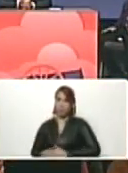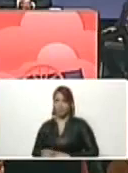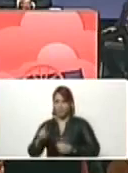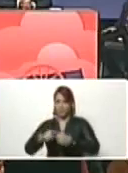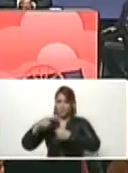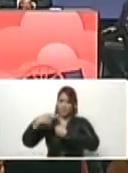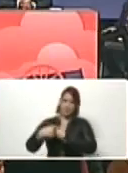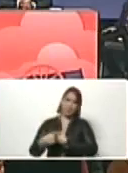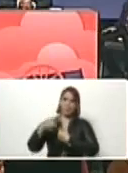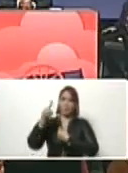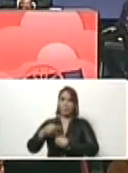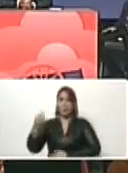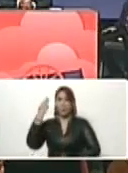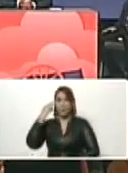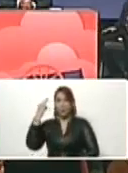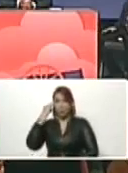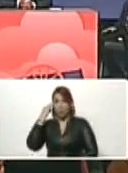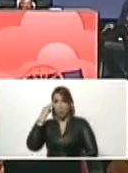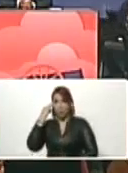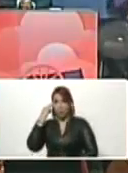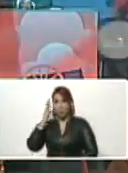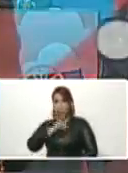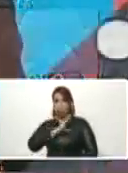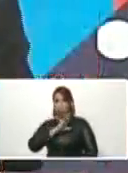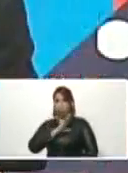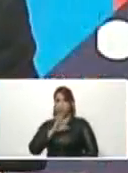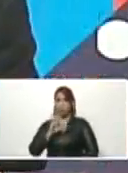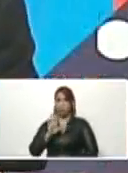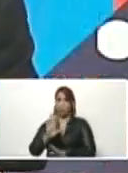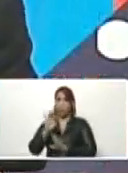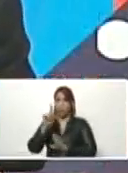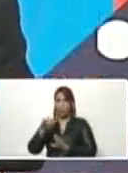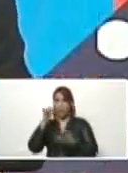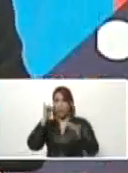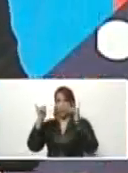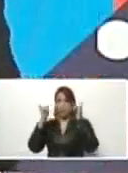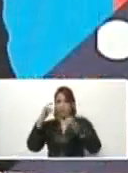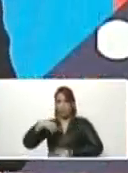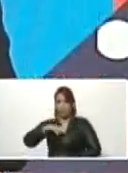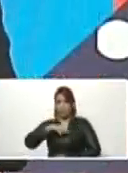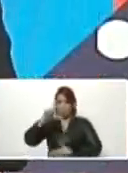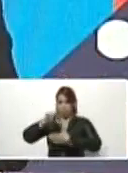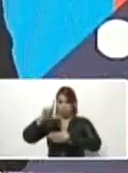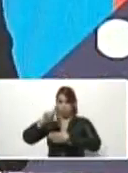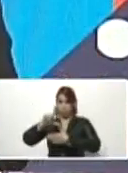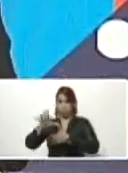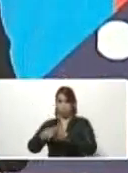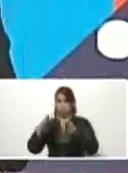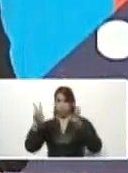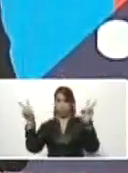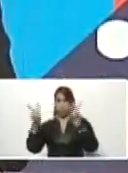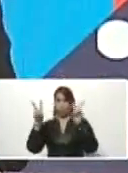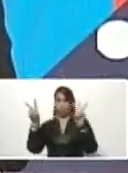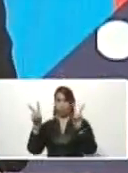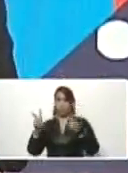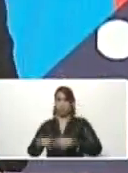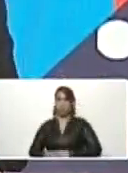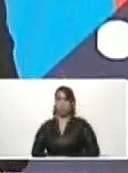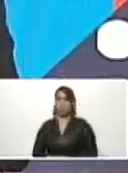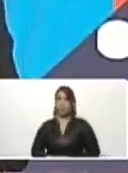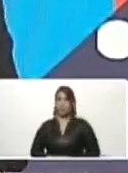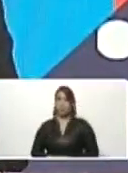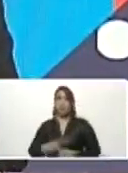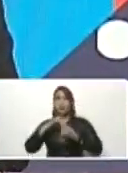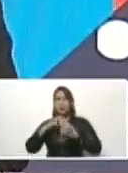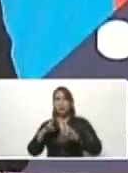Red de Historia, Memoria y Patrimonio. Hoy estamos en una gran fiesta nuestroamericana. La gran victoria de Pichincha es el resultado de